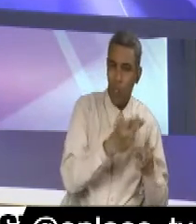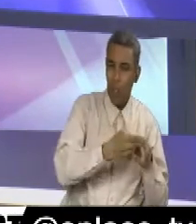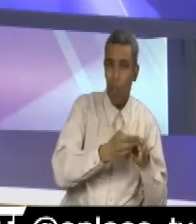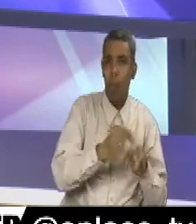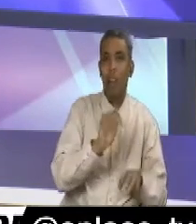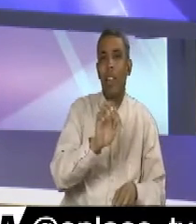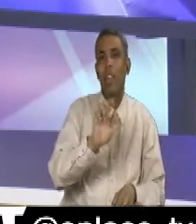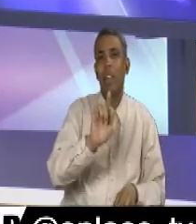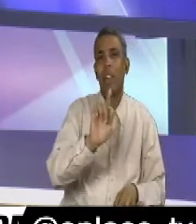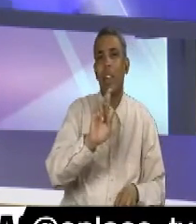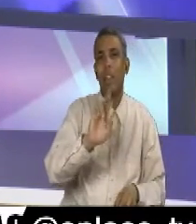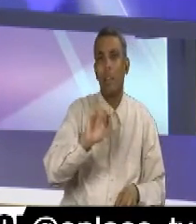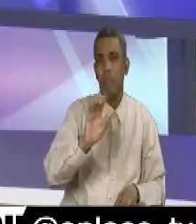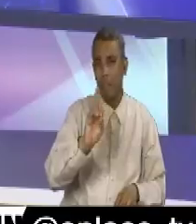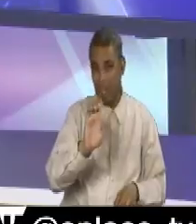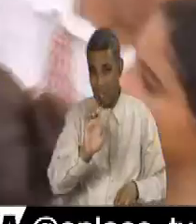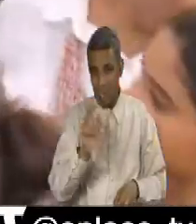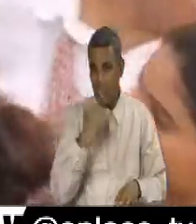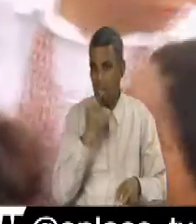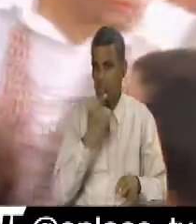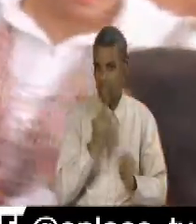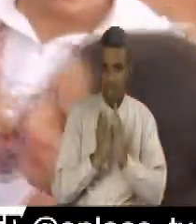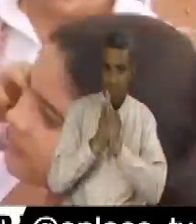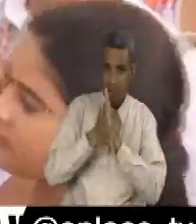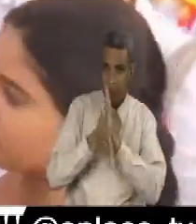de derechos humanos.